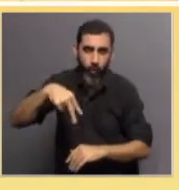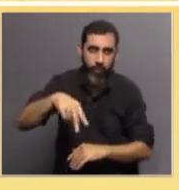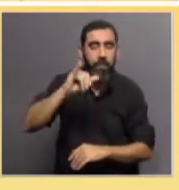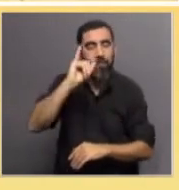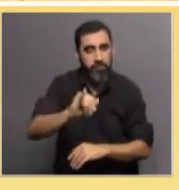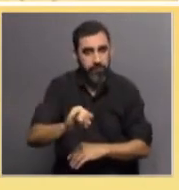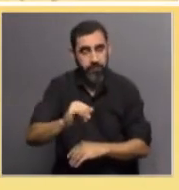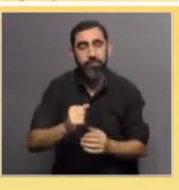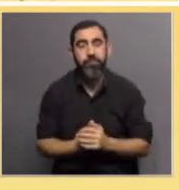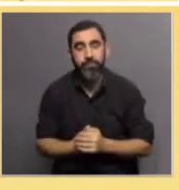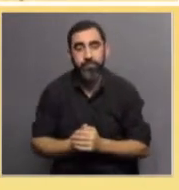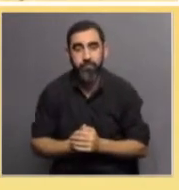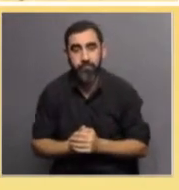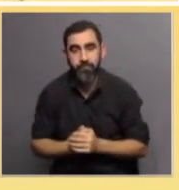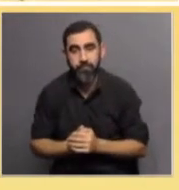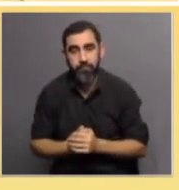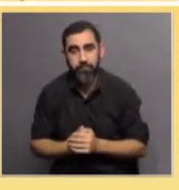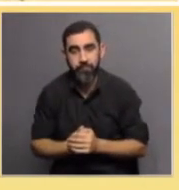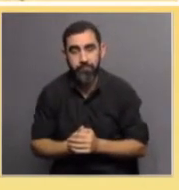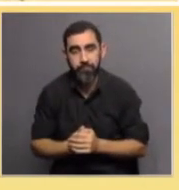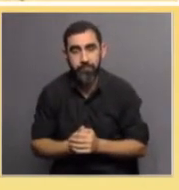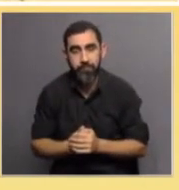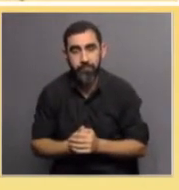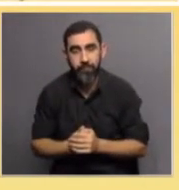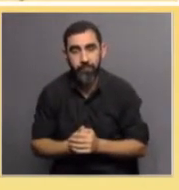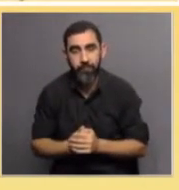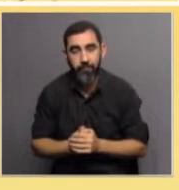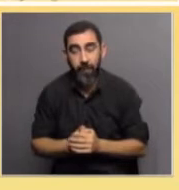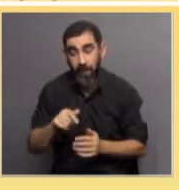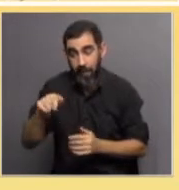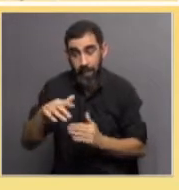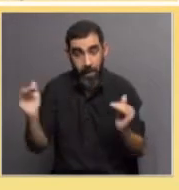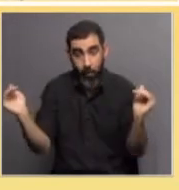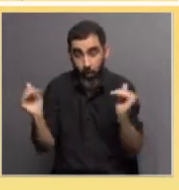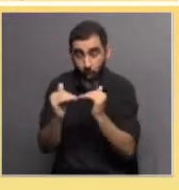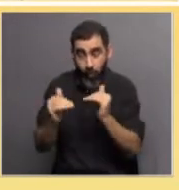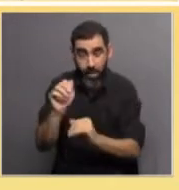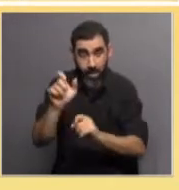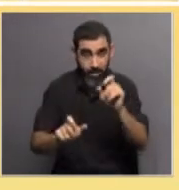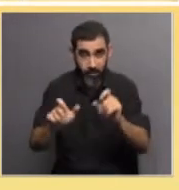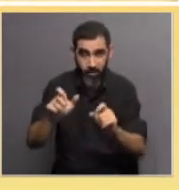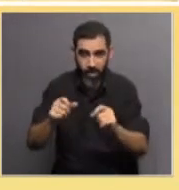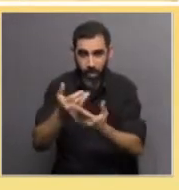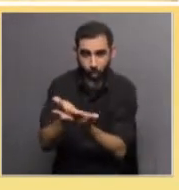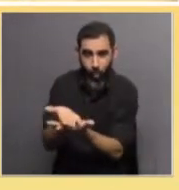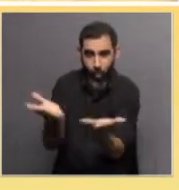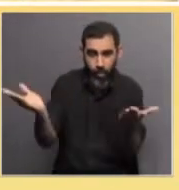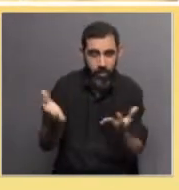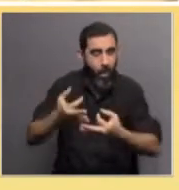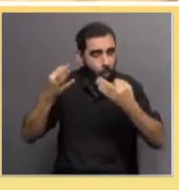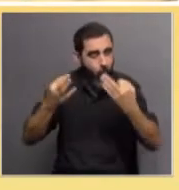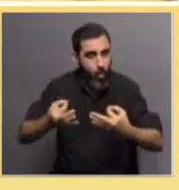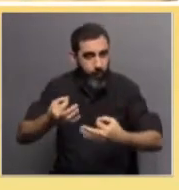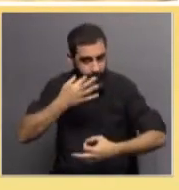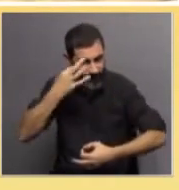lo que veíamos era justamente que la movilidad explica muy bien cuál fue la